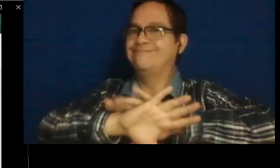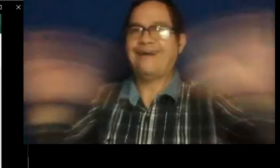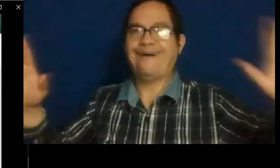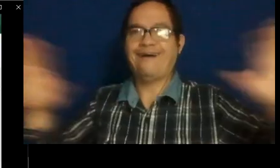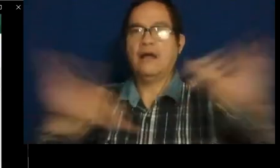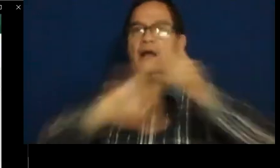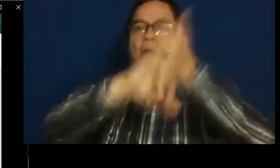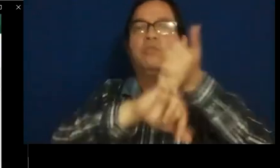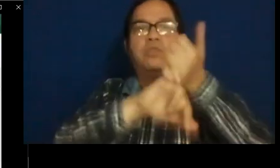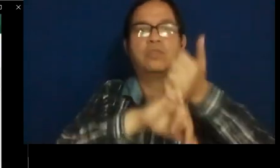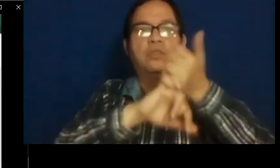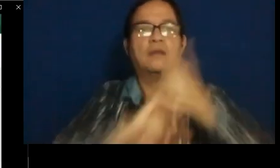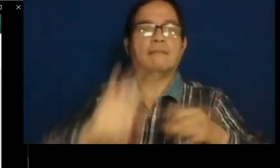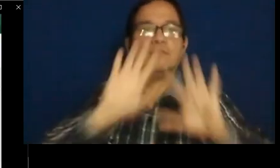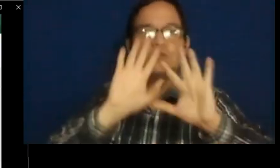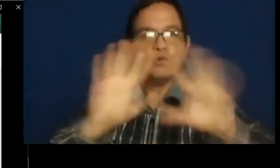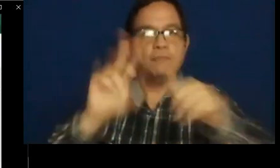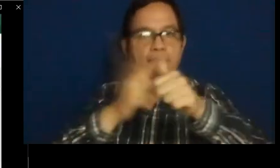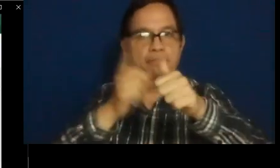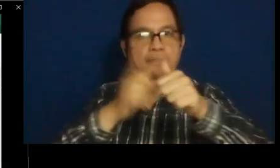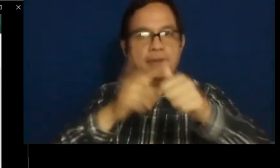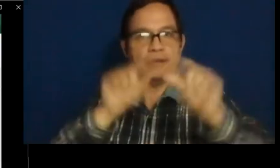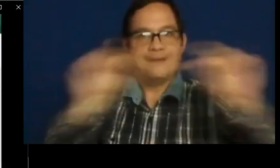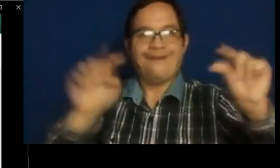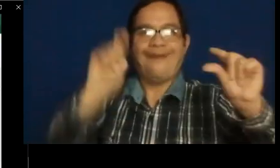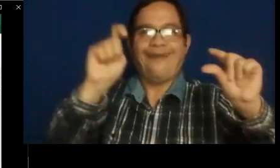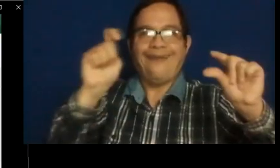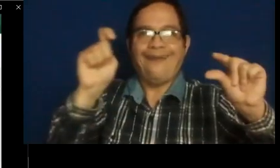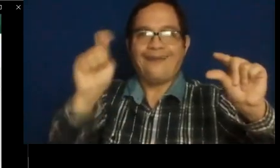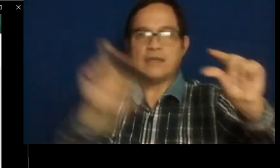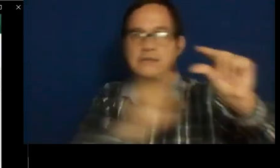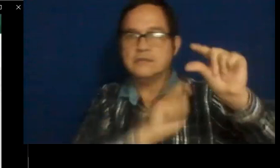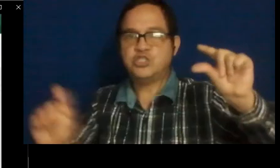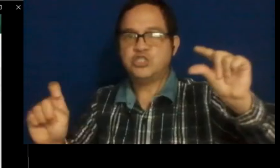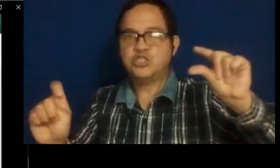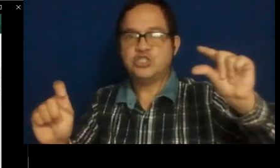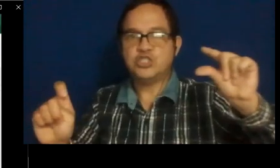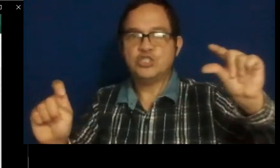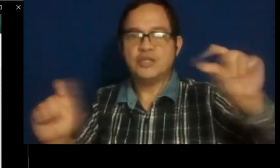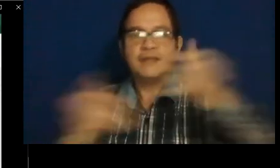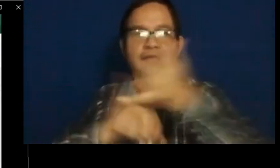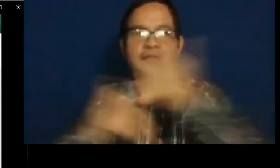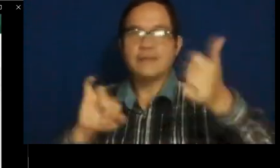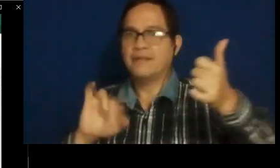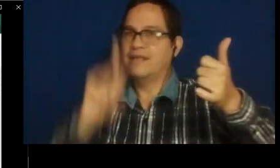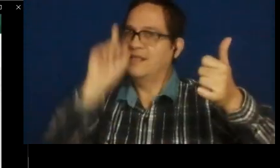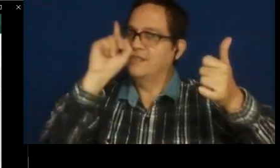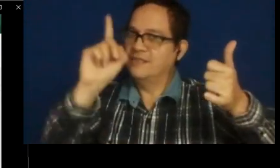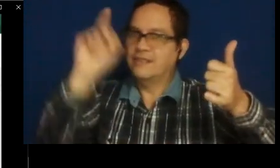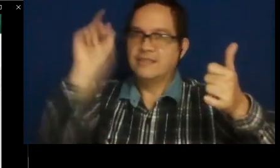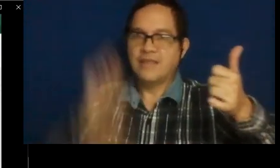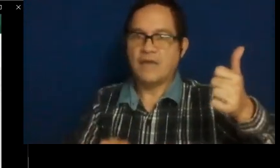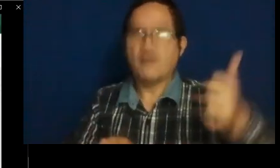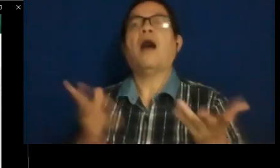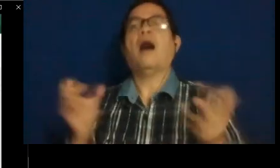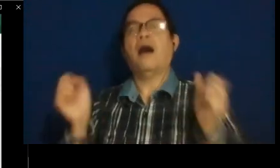por esa razón, esa es la variable que va a estar en el eje X. Y por eso debe estar siempre primero, porque Excel lo va a reconocer